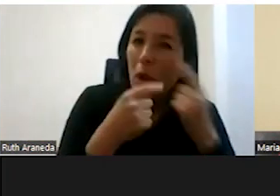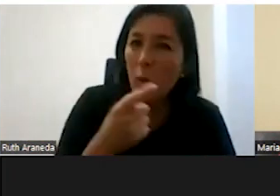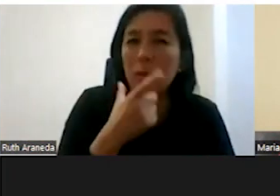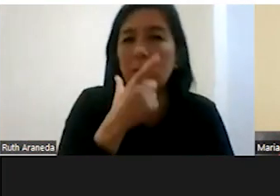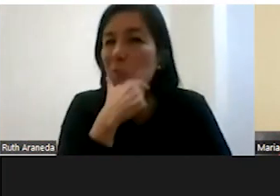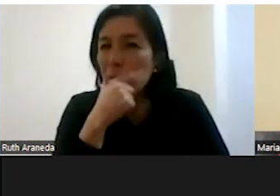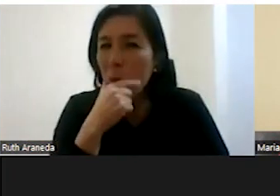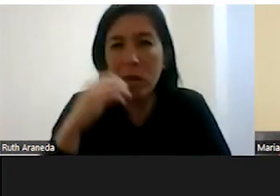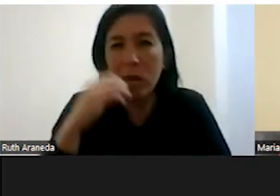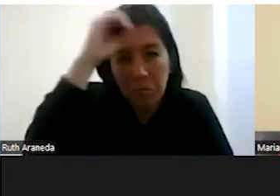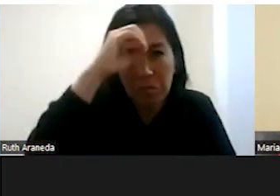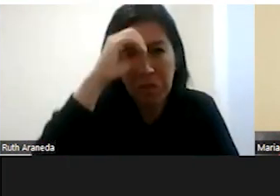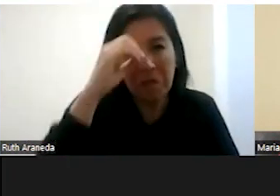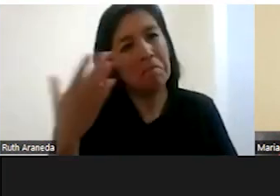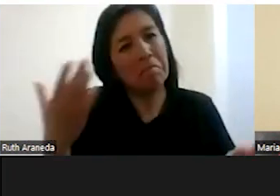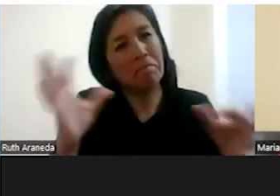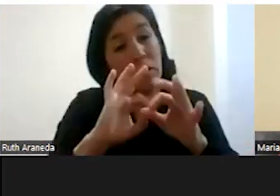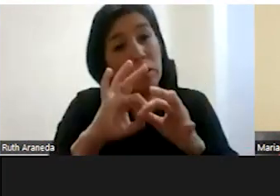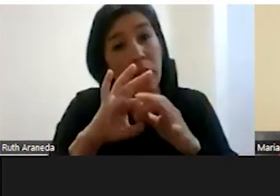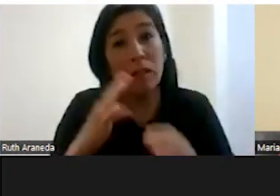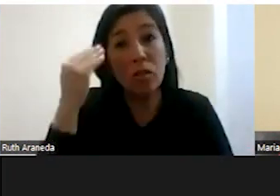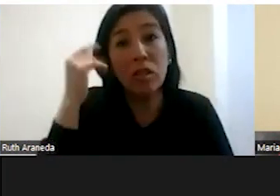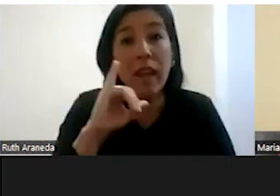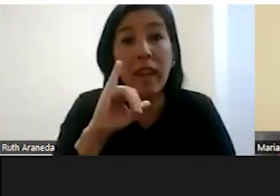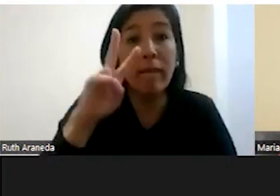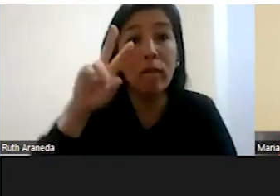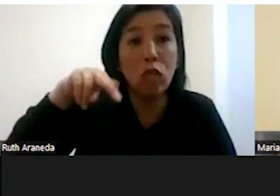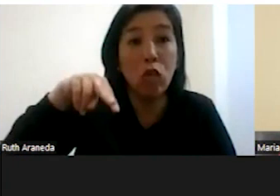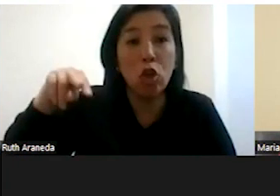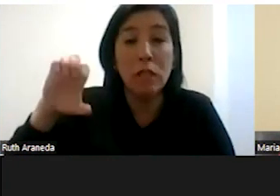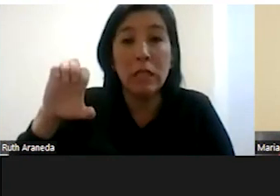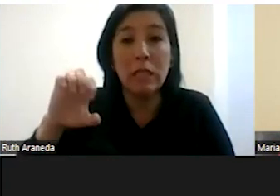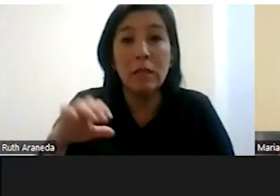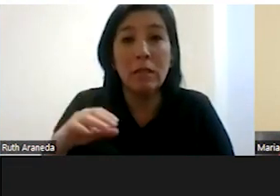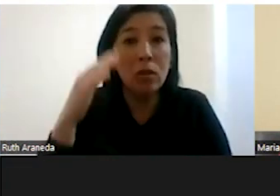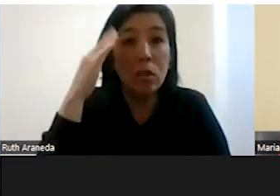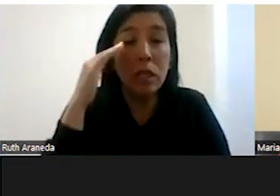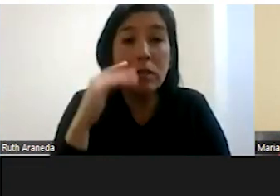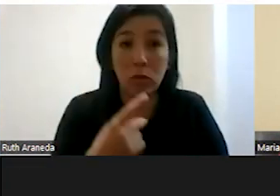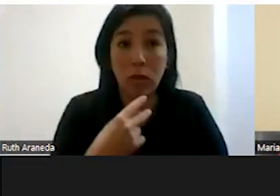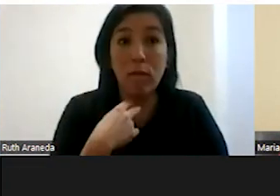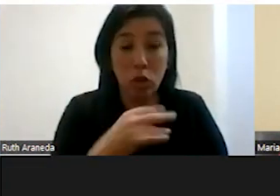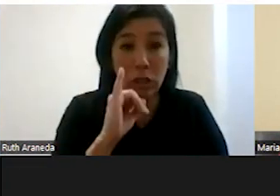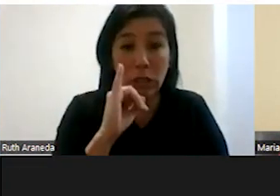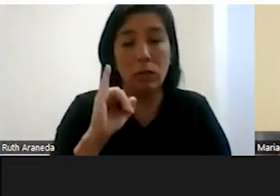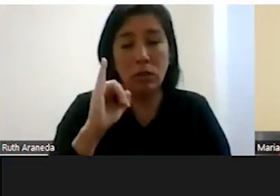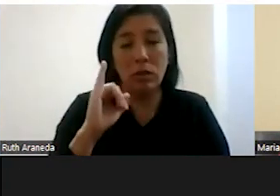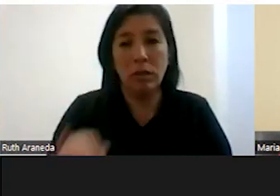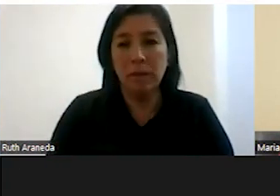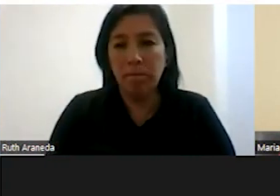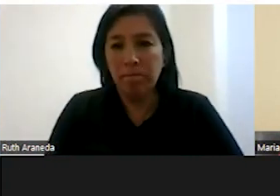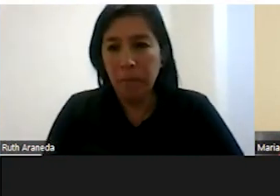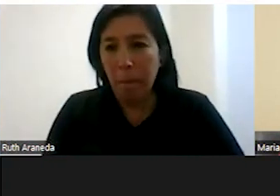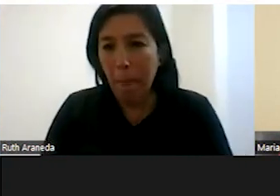los comentarios. No sé si Ivonne quiere decir algo. No sé si estoy muteada, ¿me escuchan? ¿No? Sí, te escuchamos bien.